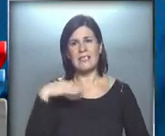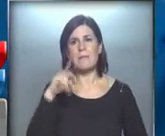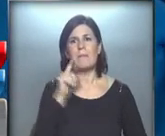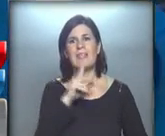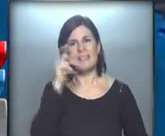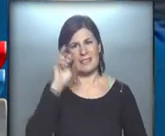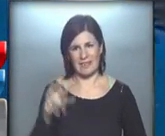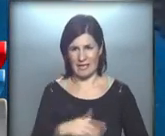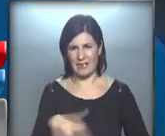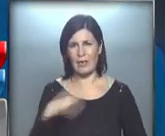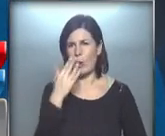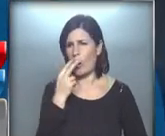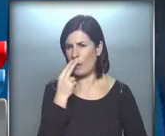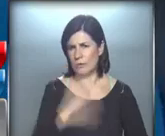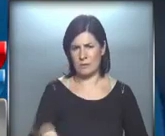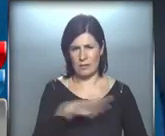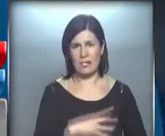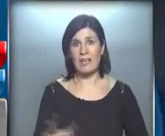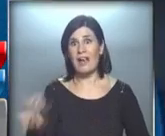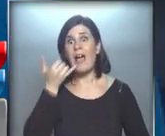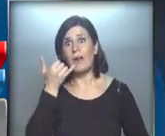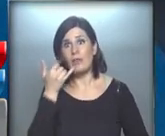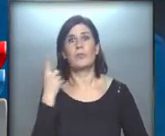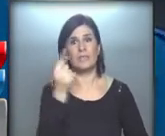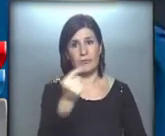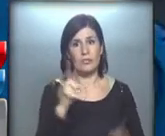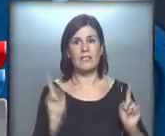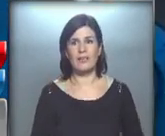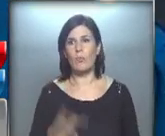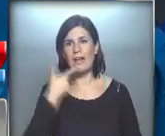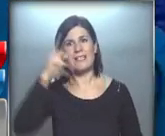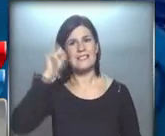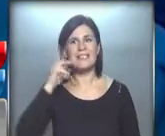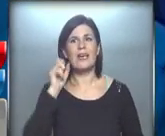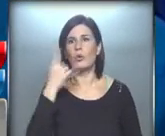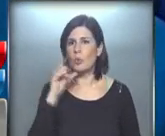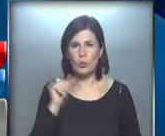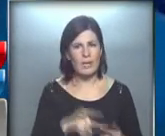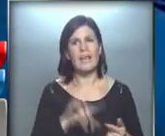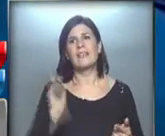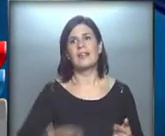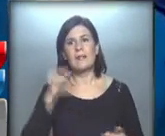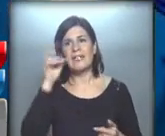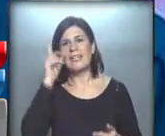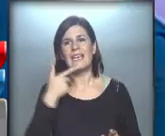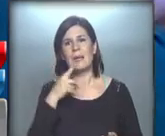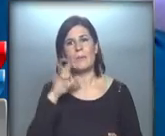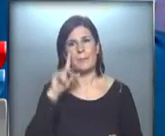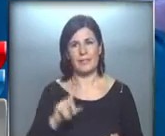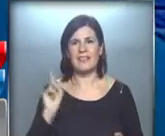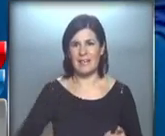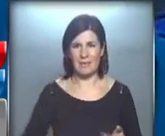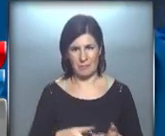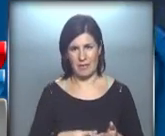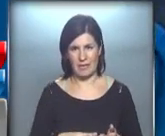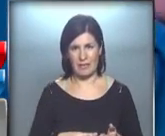teléfono, la misma modalidad que usó justamente Luis Segura y Crespi al ingresar a este sanatorio. Lo que está trascendiendo, y reiteramos,